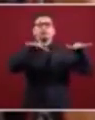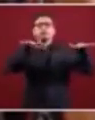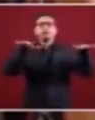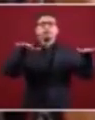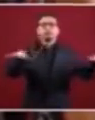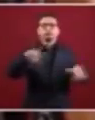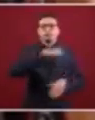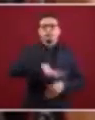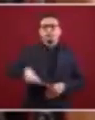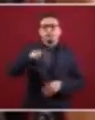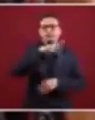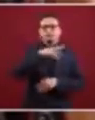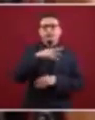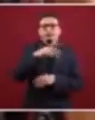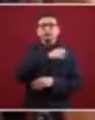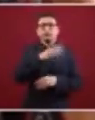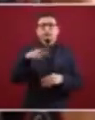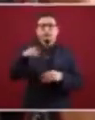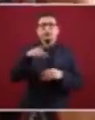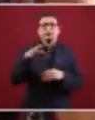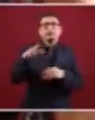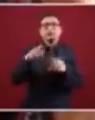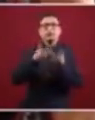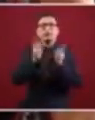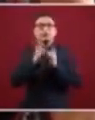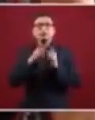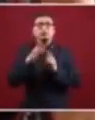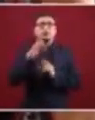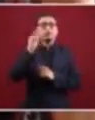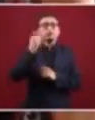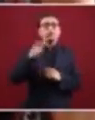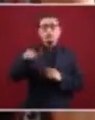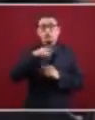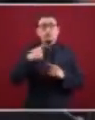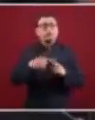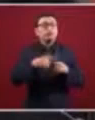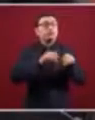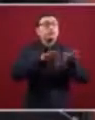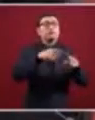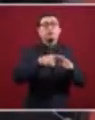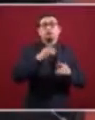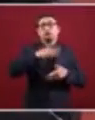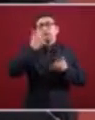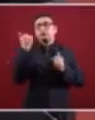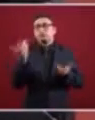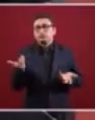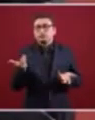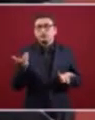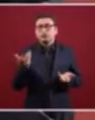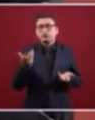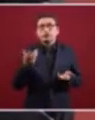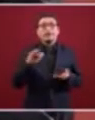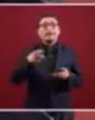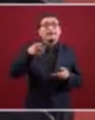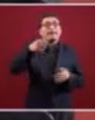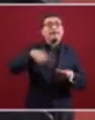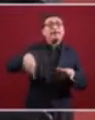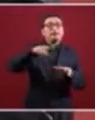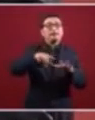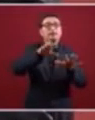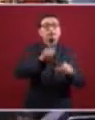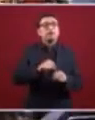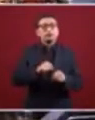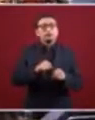Sinaloa? ¿El cártel de Sinaloa difunde la imagen no de este militar quién, retenido? No sabemos quién, lo único que podemos decir, ¿sí?, que ellos van